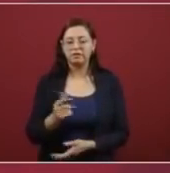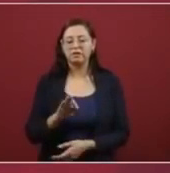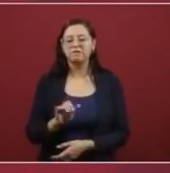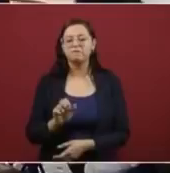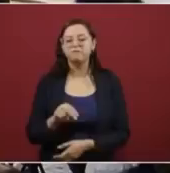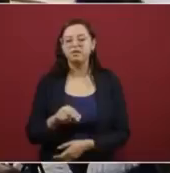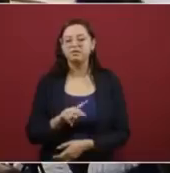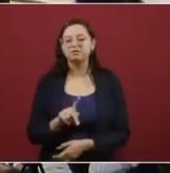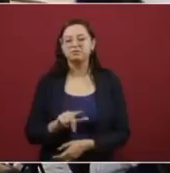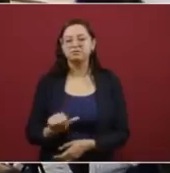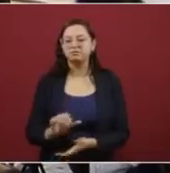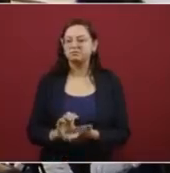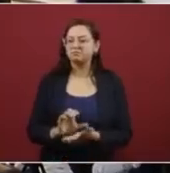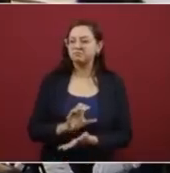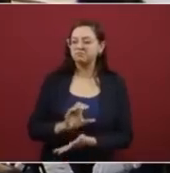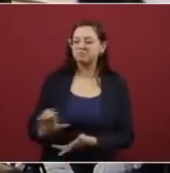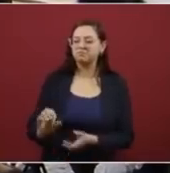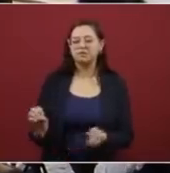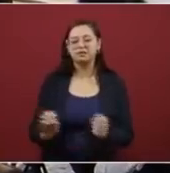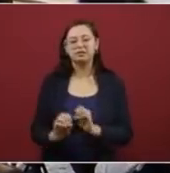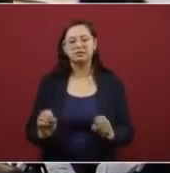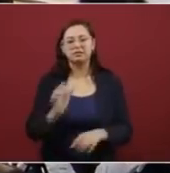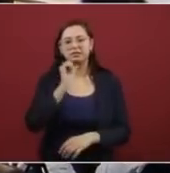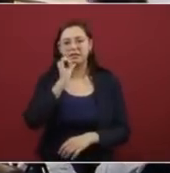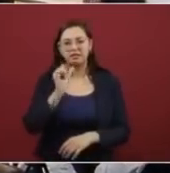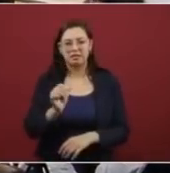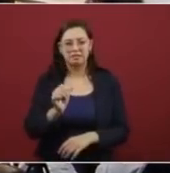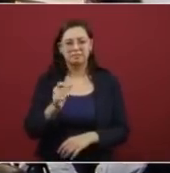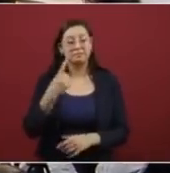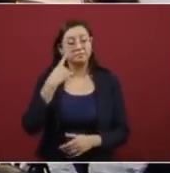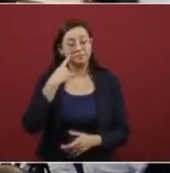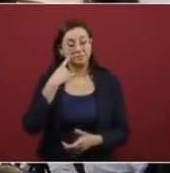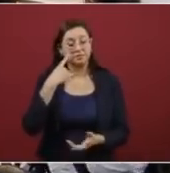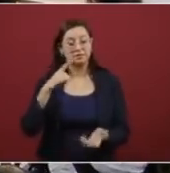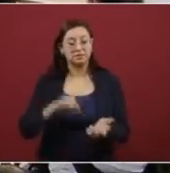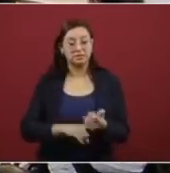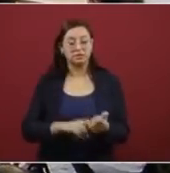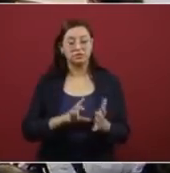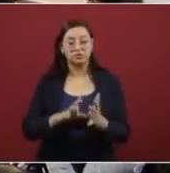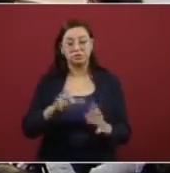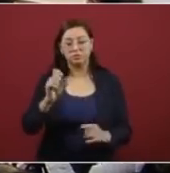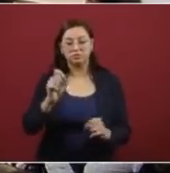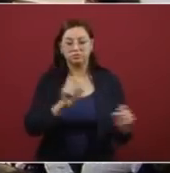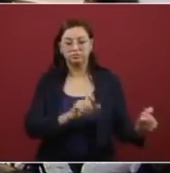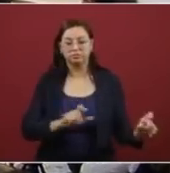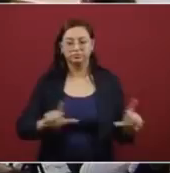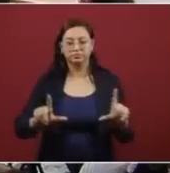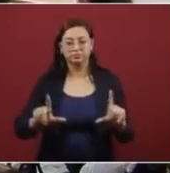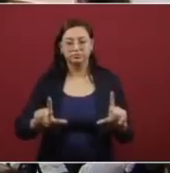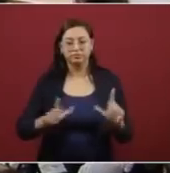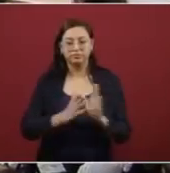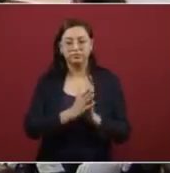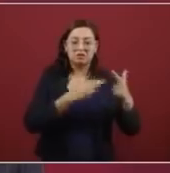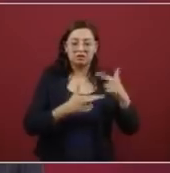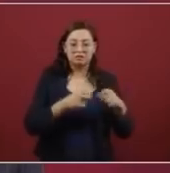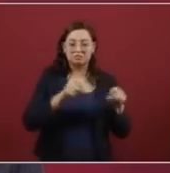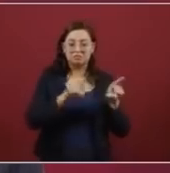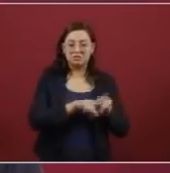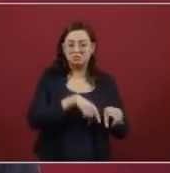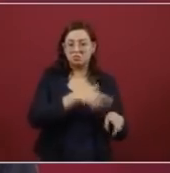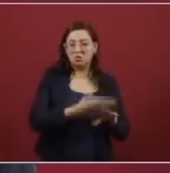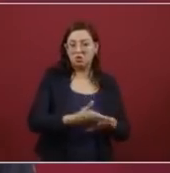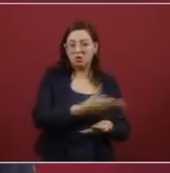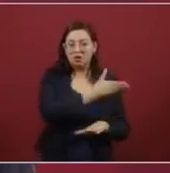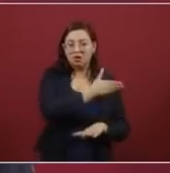que se anexe, en la misma reforma, que los gobernadores también puedan ser juzgados y de esa manera se acabe con la corrupción e impunidad. Este es